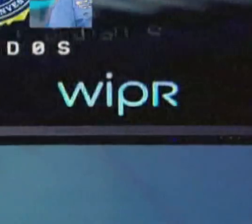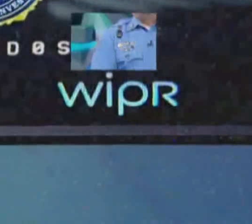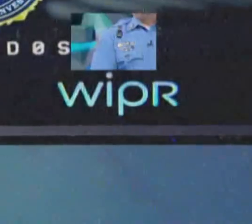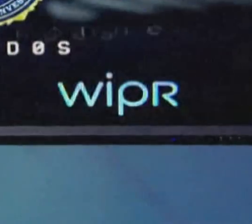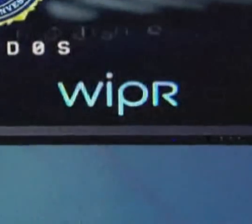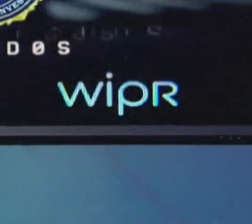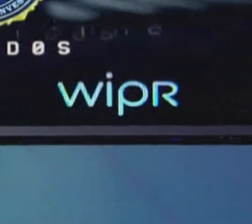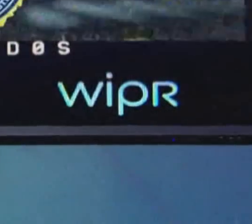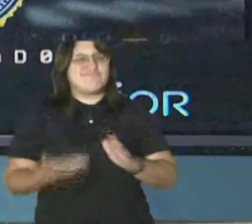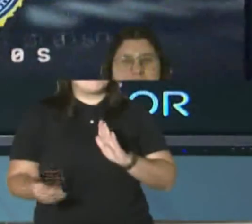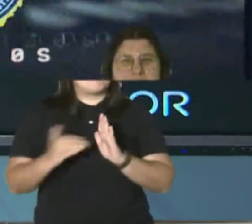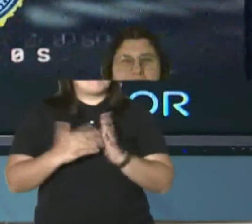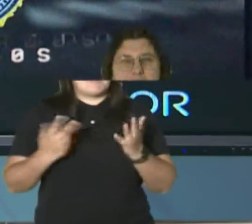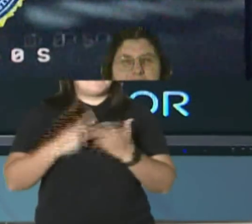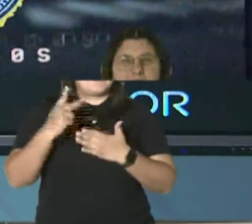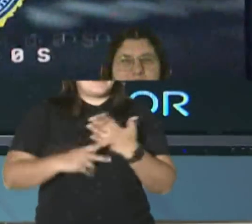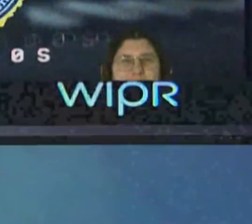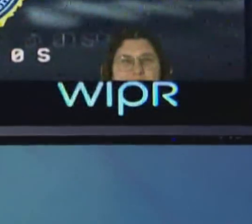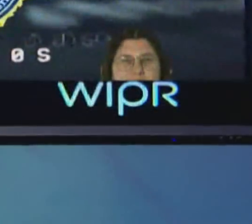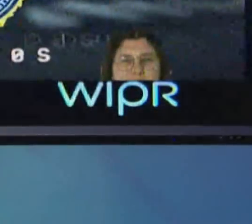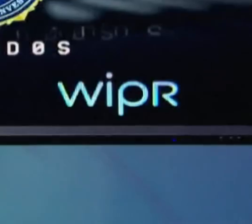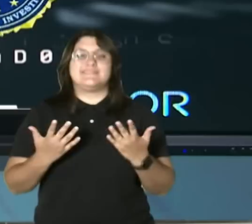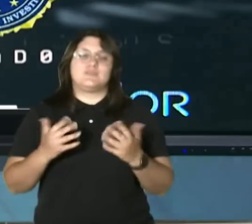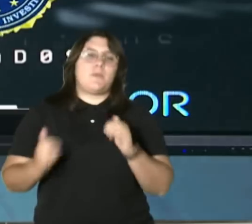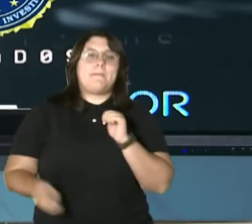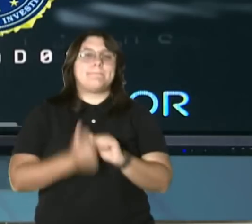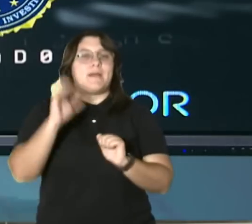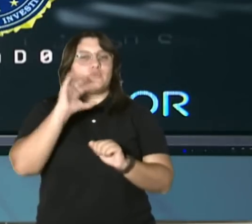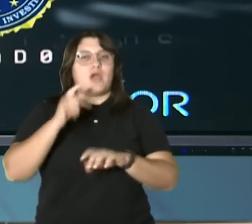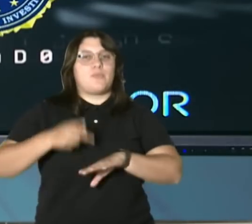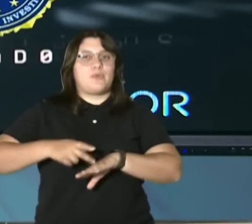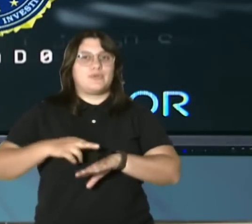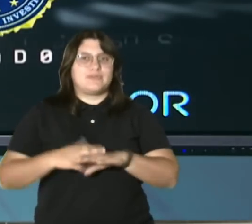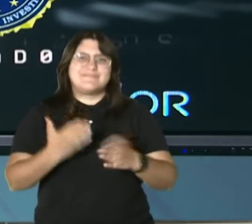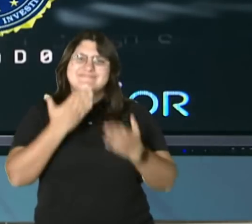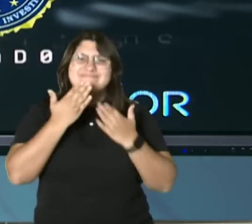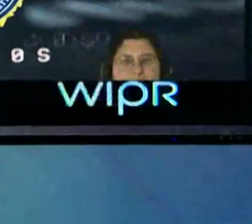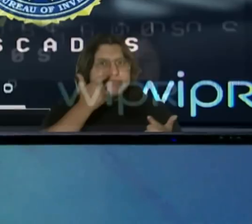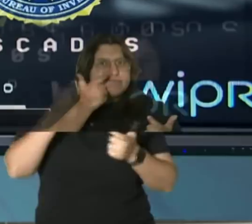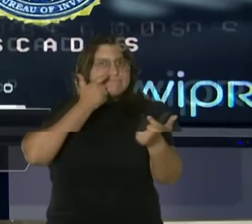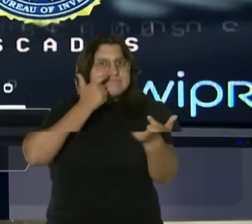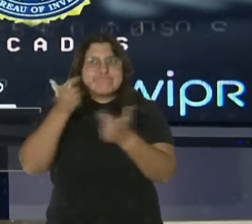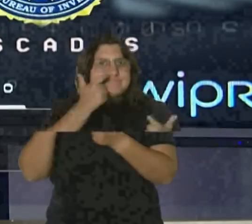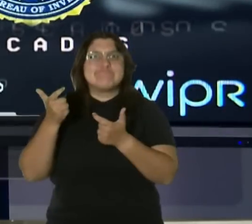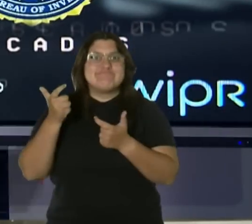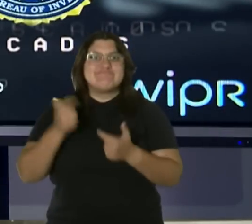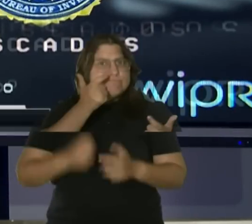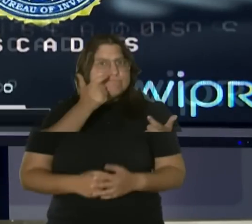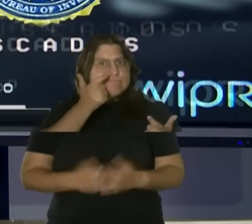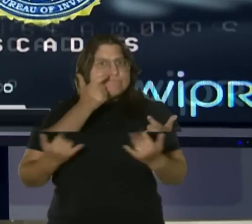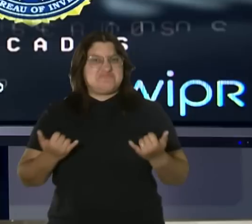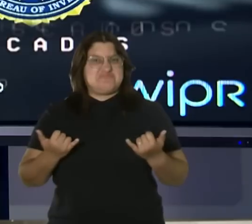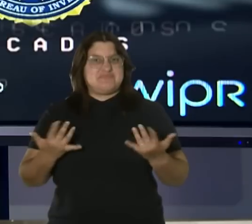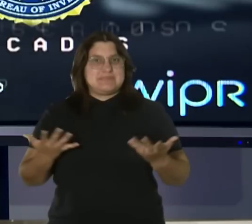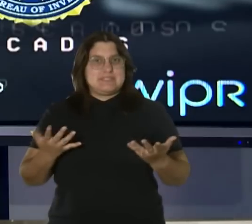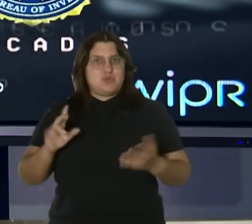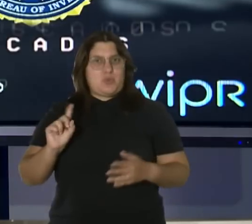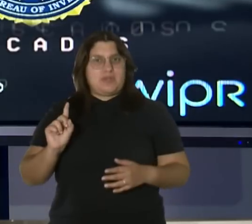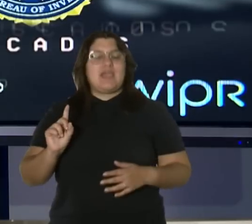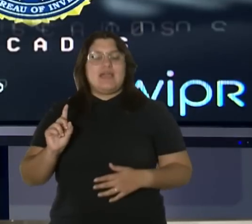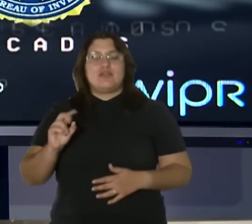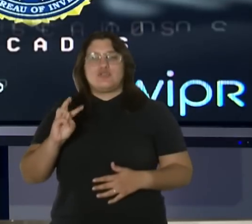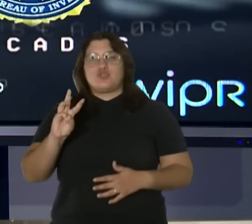Bienvenidos a otra nueva edición de los más buscados Puerto Rico gracias por su sintonía estamos directamente desde los estudios